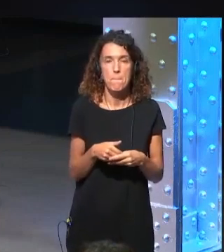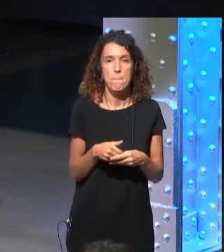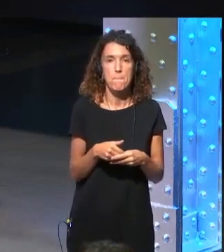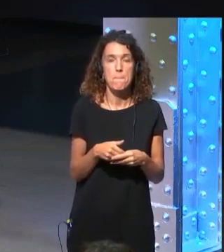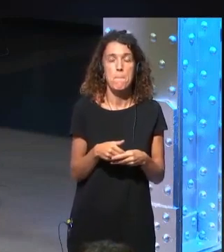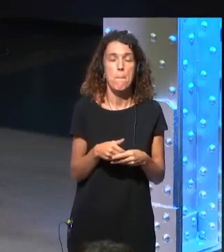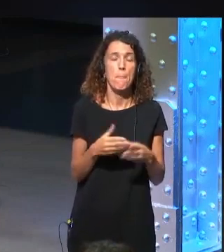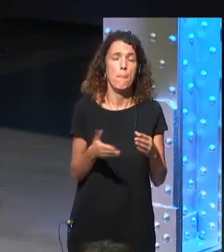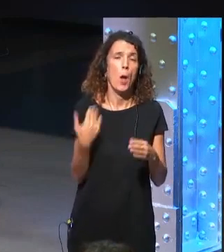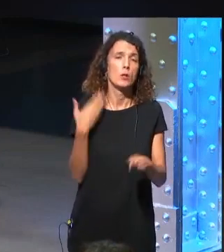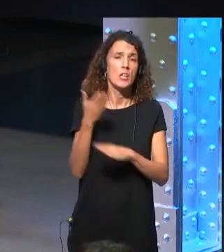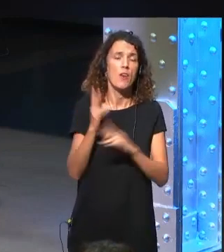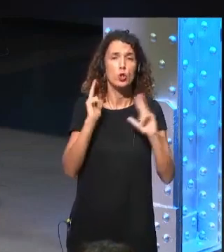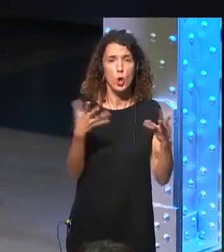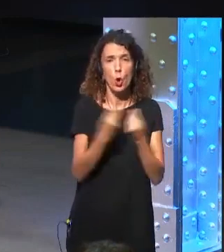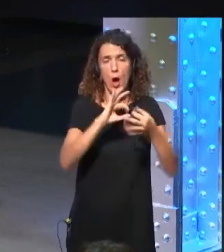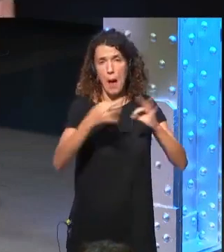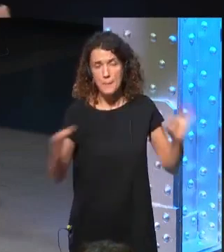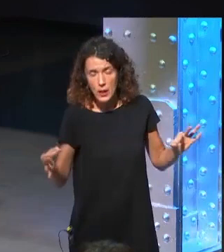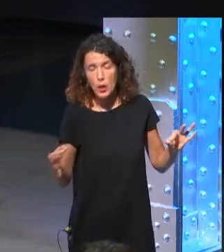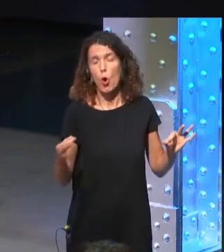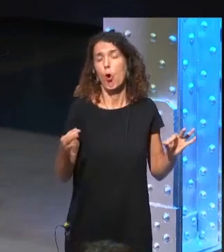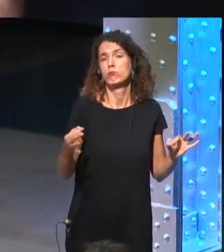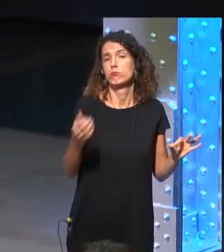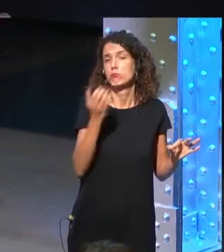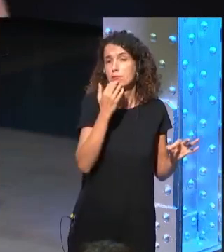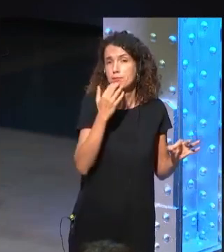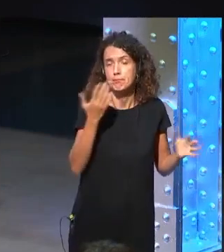iban a un hotel con sus amigos, iban a un